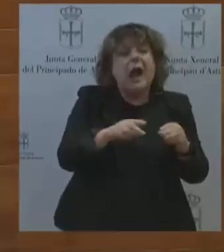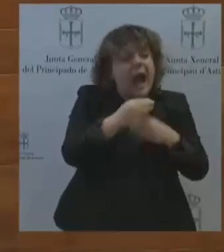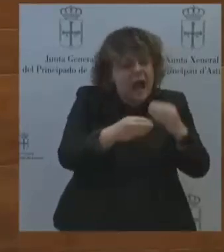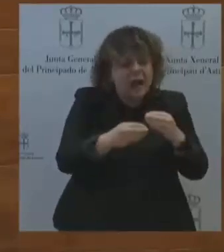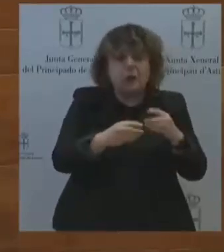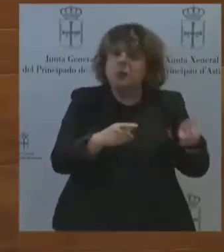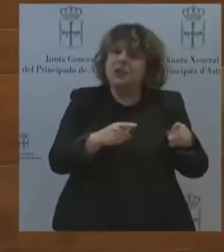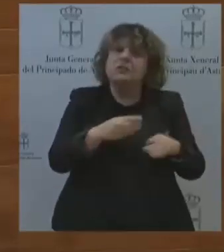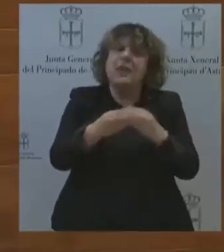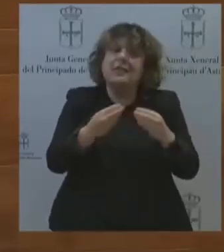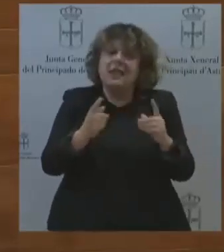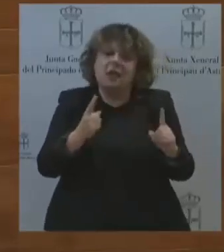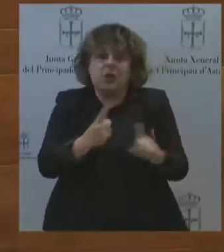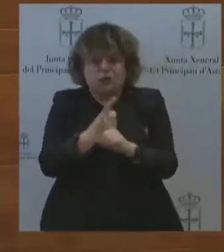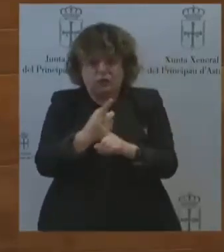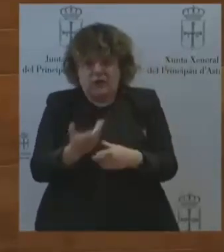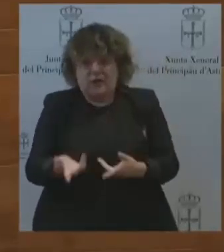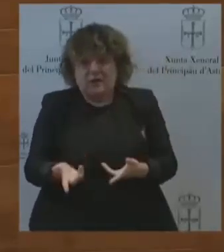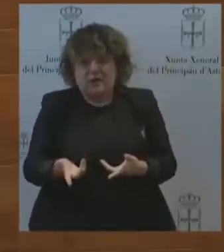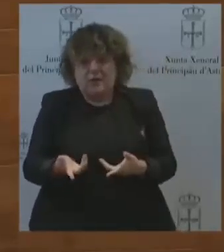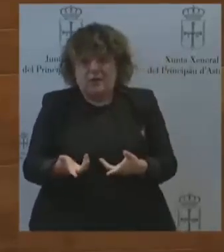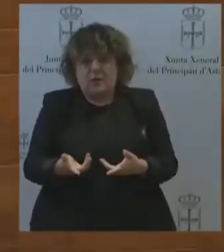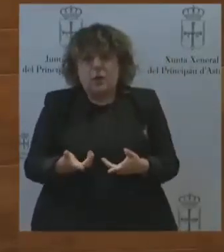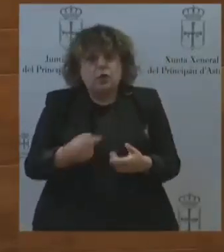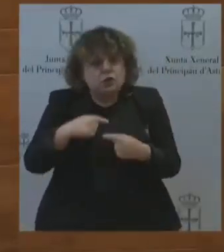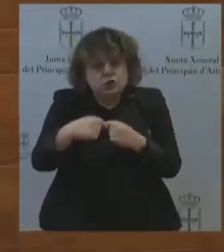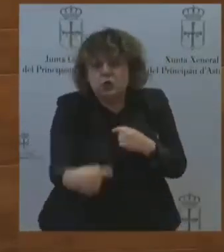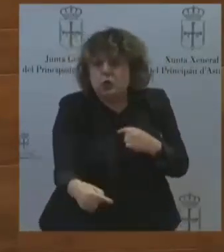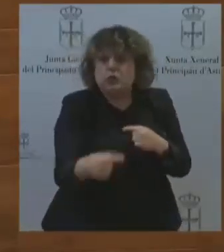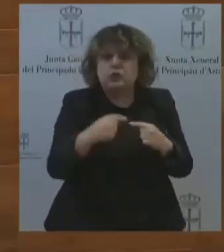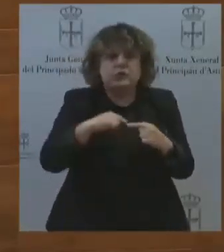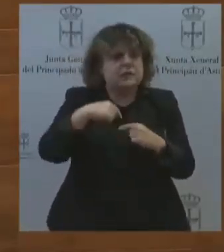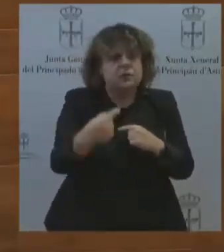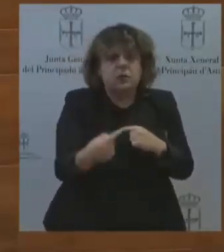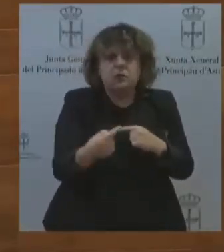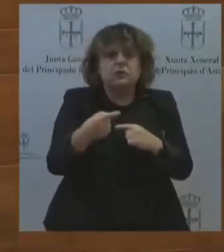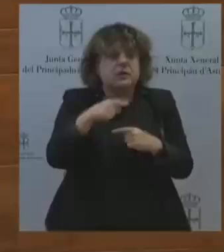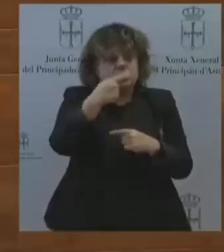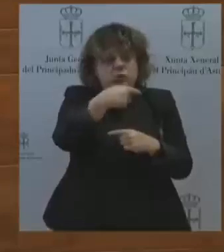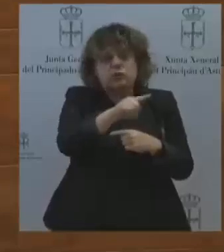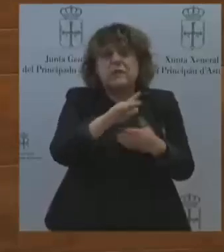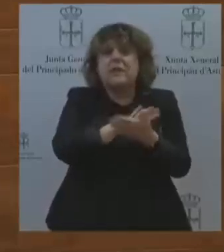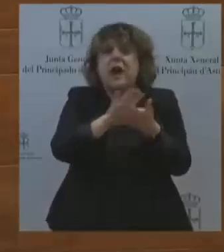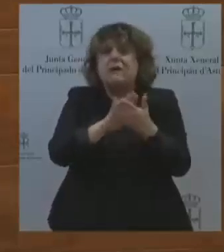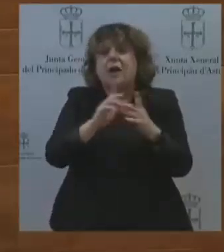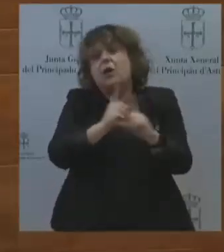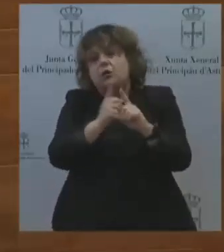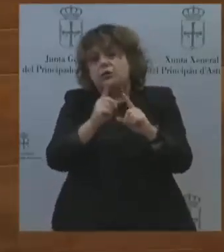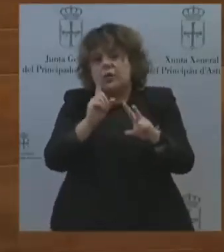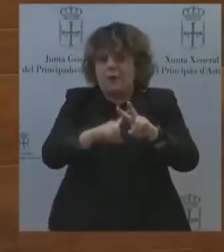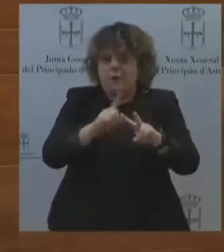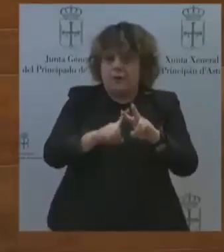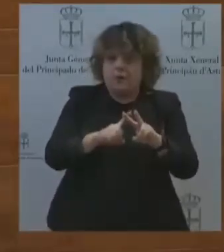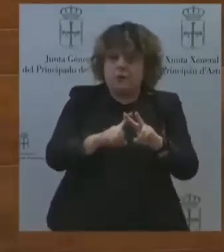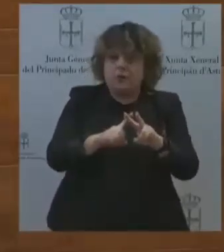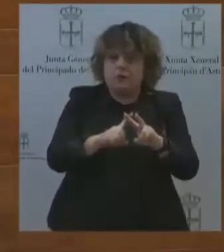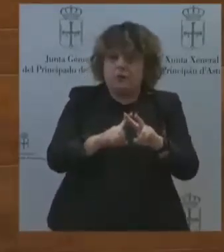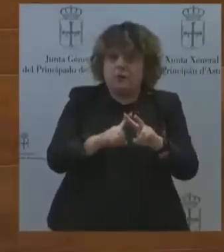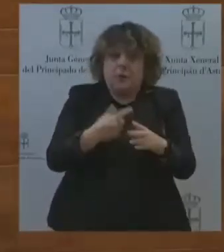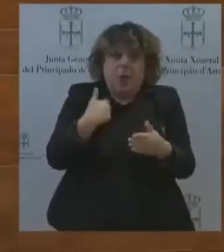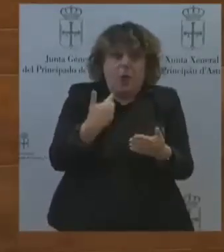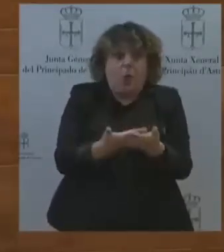no arremetan contra Vox. Háganlo. Yo no les voy a decir que no lo hagan, evidentemente, pero justifíquenlo, argumentenlo y